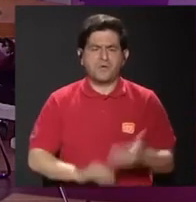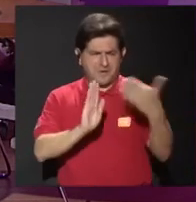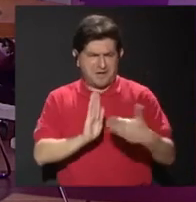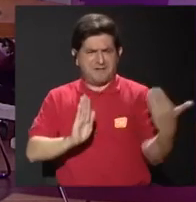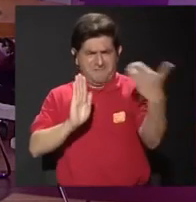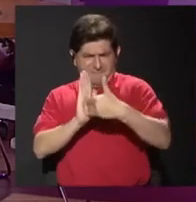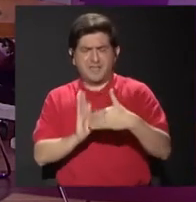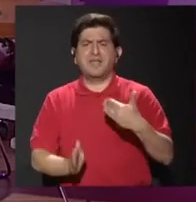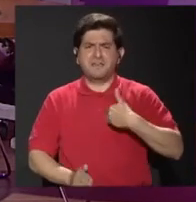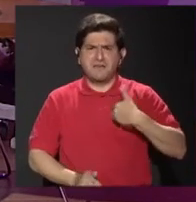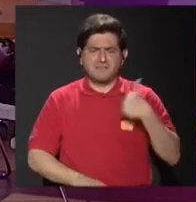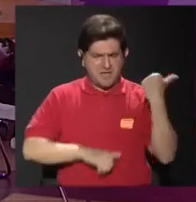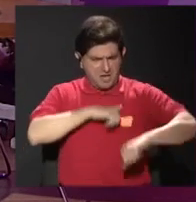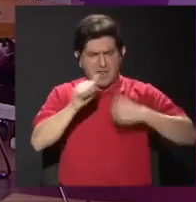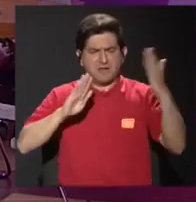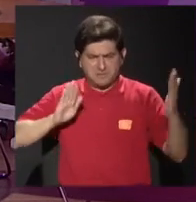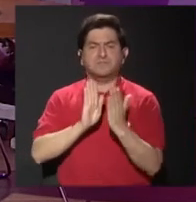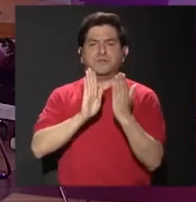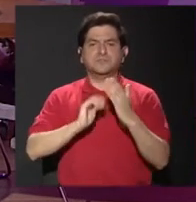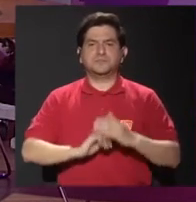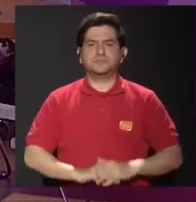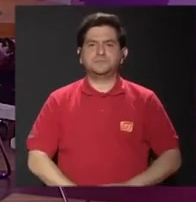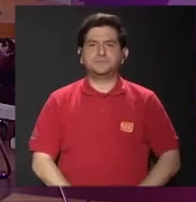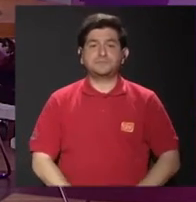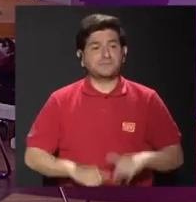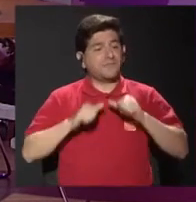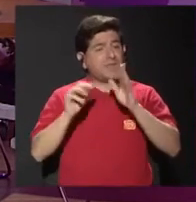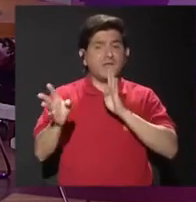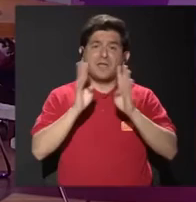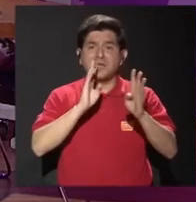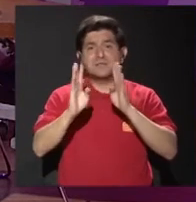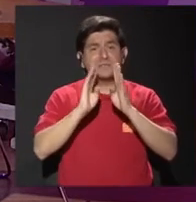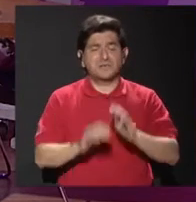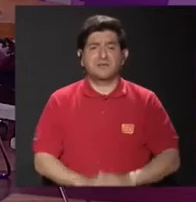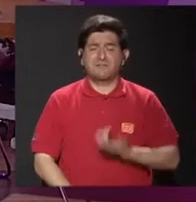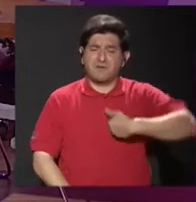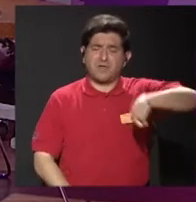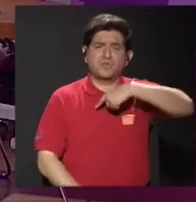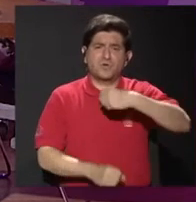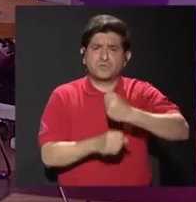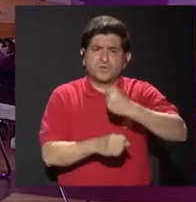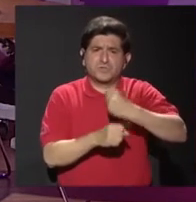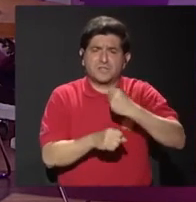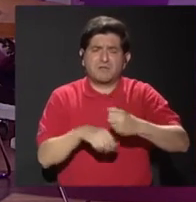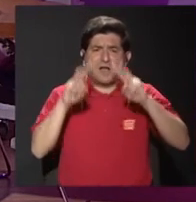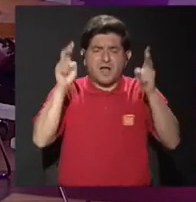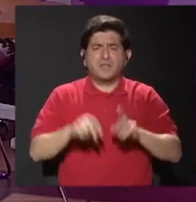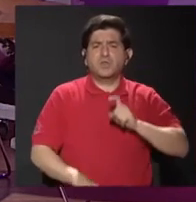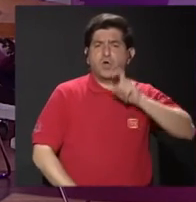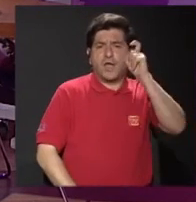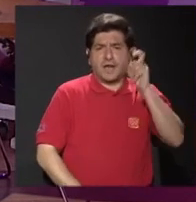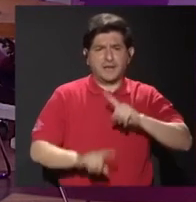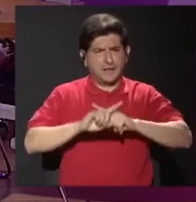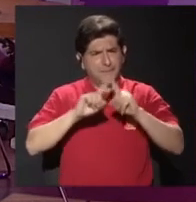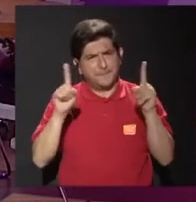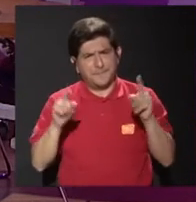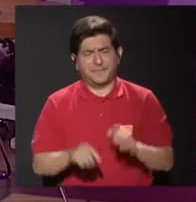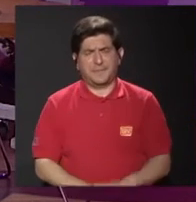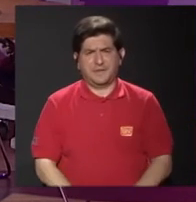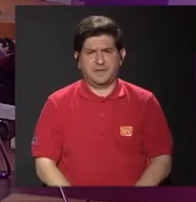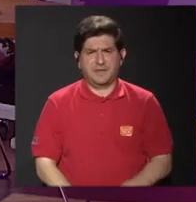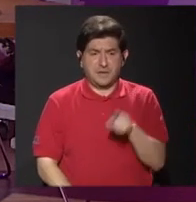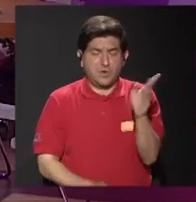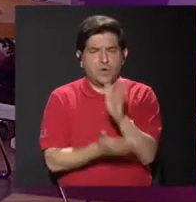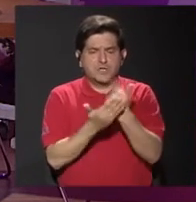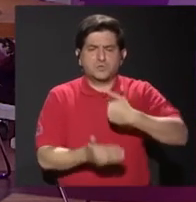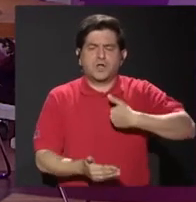y lo tenemos que combatir de frente y bueno podemos seguir hablando sobre lo que estamos haciendo en materia en el que es mucho pero realmente esto